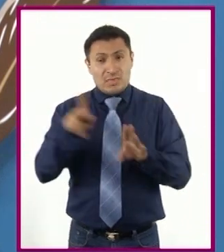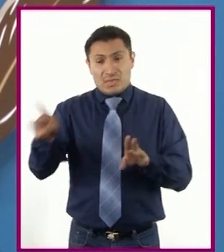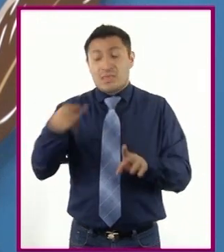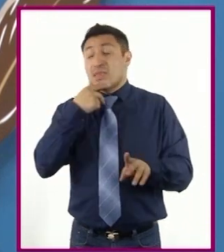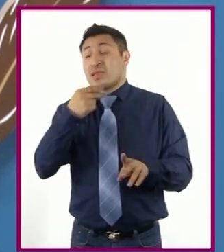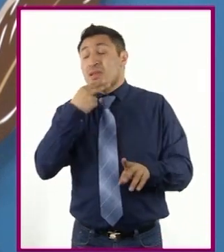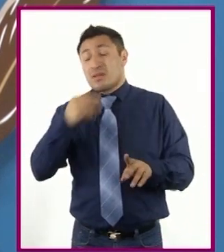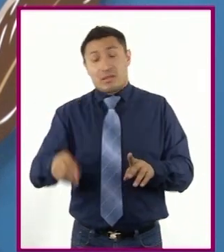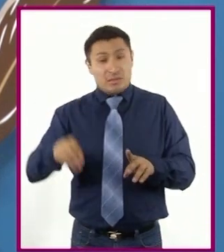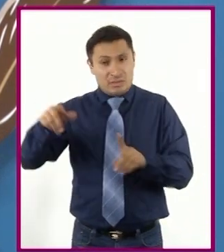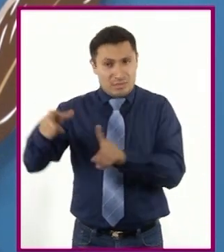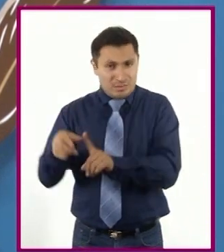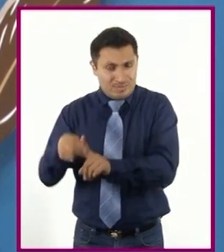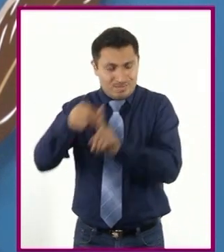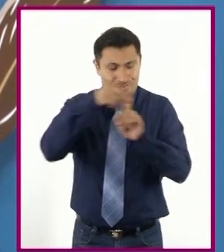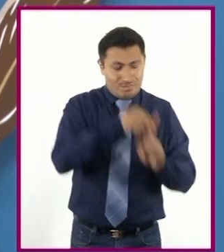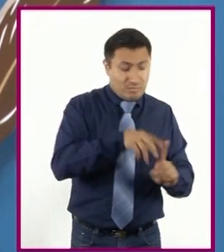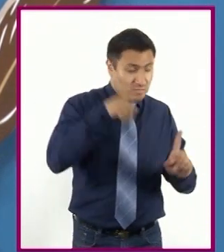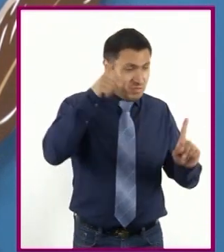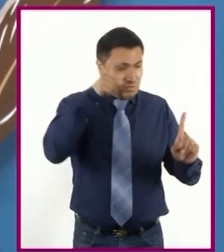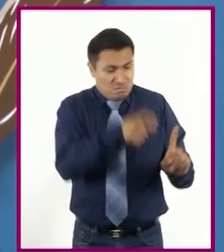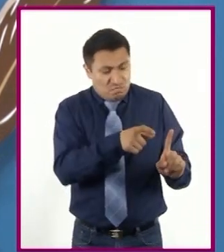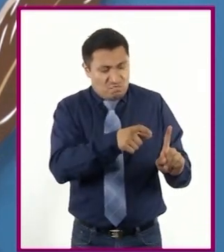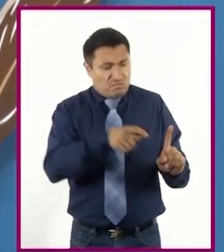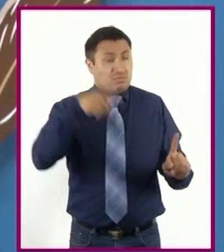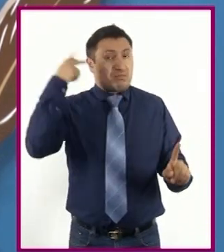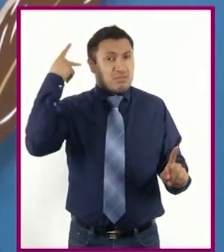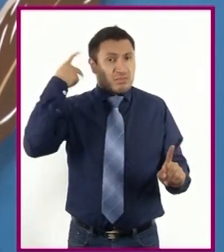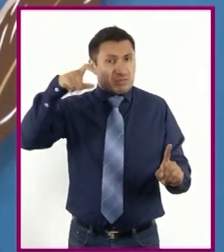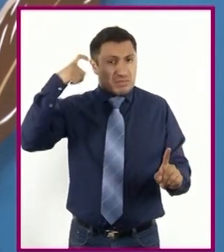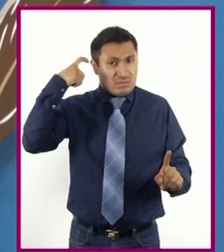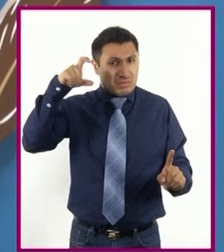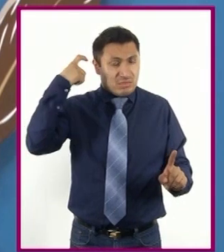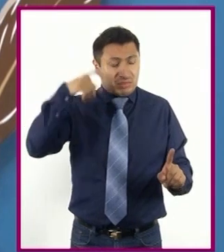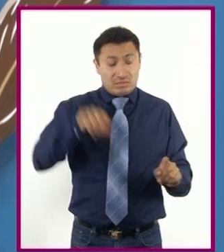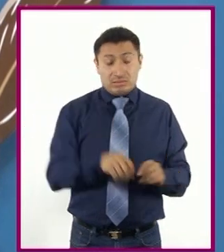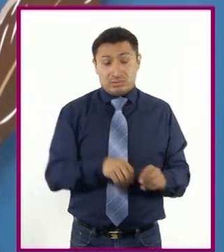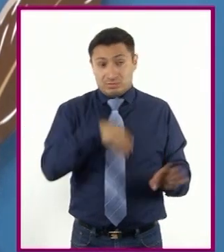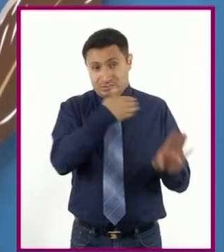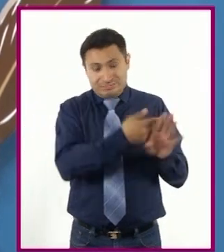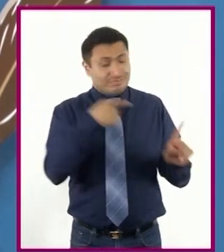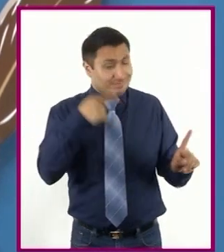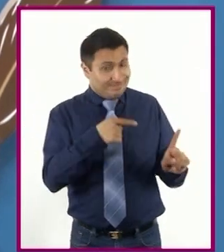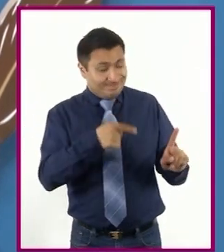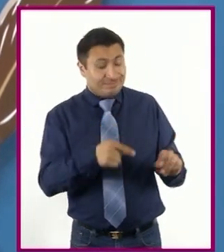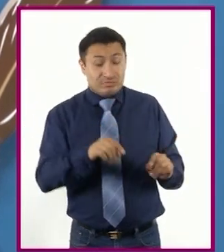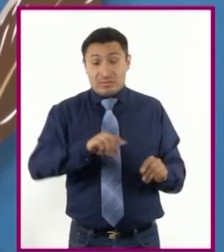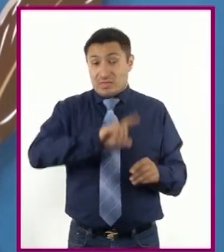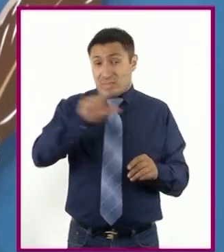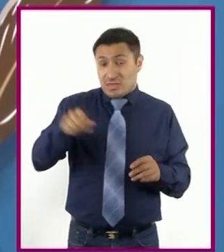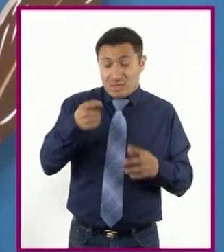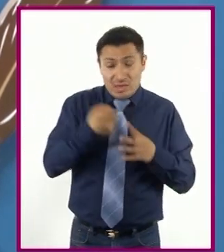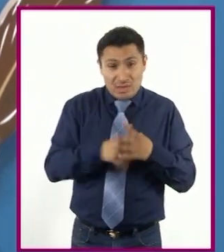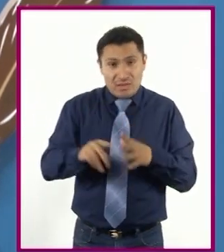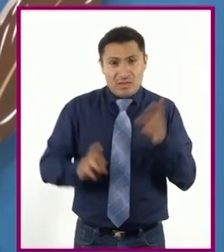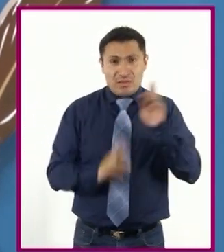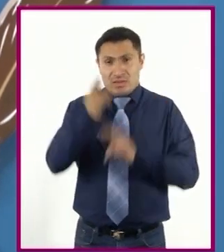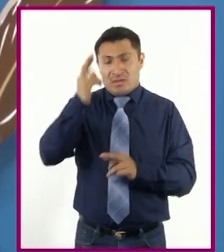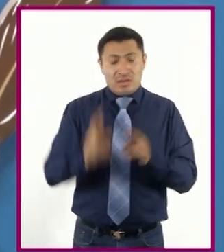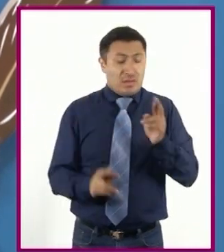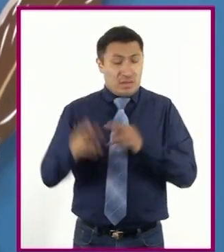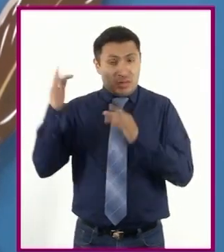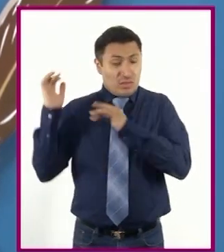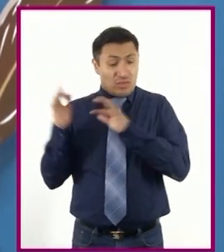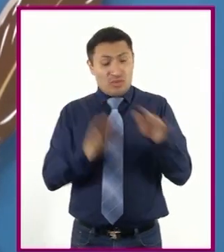Maximiliano de Habsburgo y a sus aliados en la ciudad de Querétaro. Al inicio de la intervención francesa, a lo largo de la